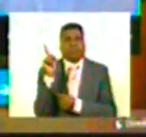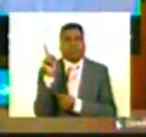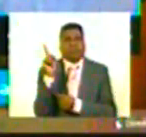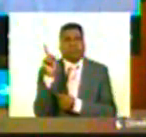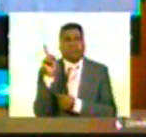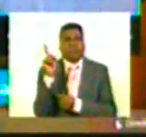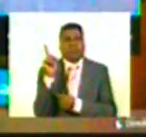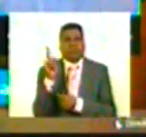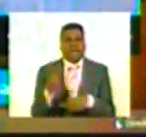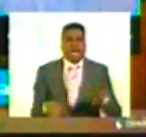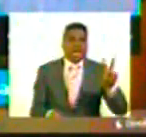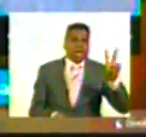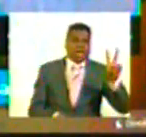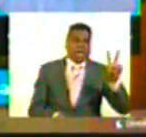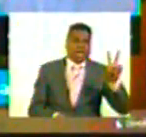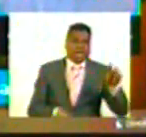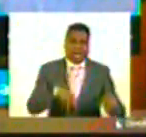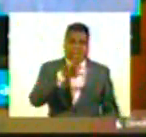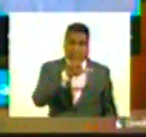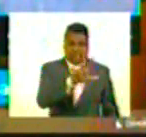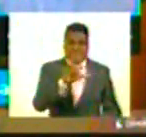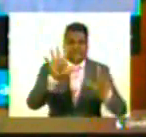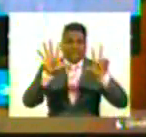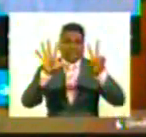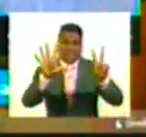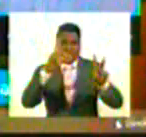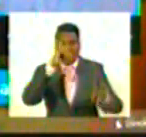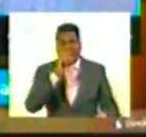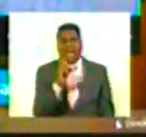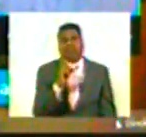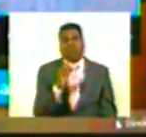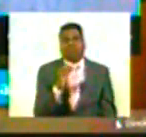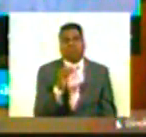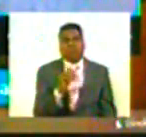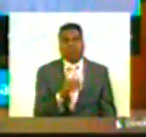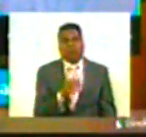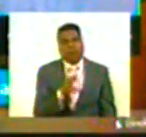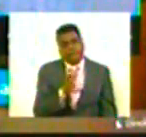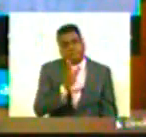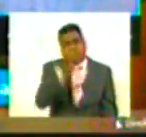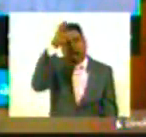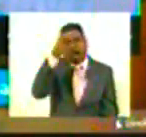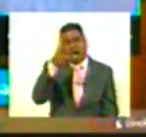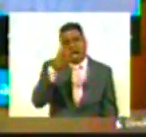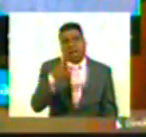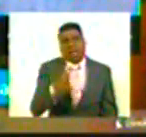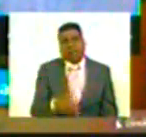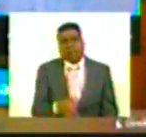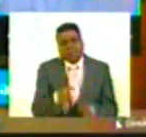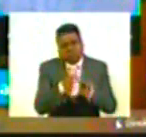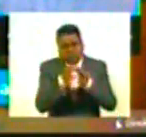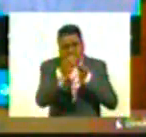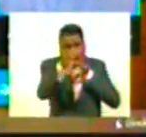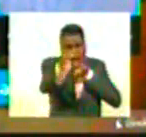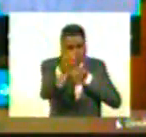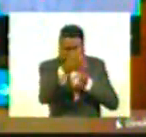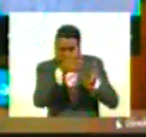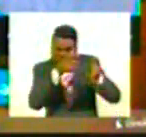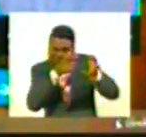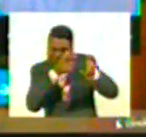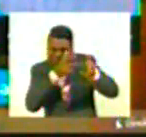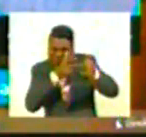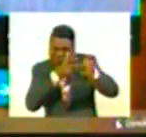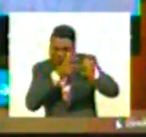37 años de edad. Recibió un impacto de bala de largo alcance en virtud a